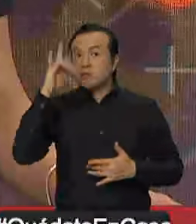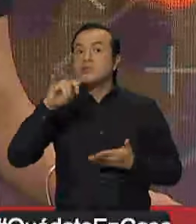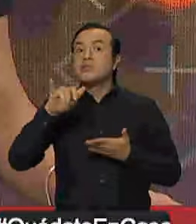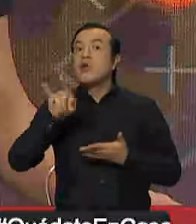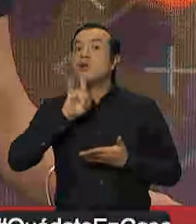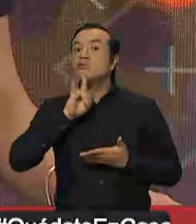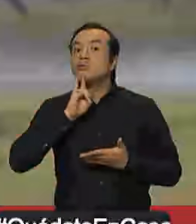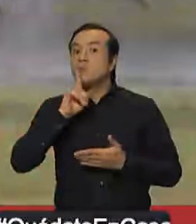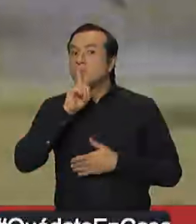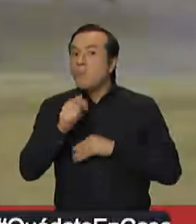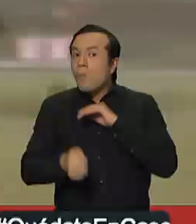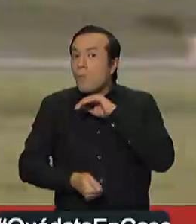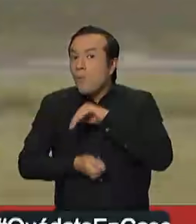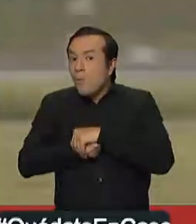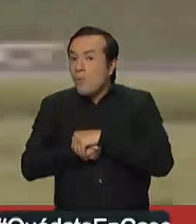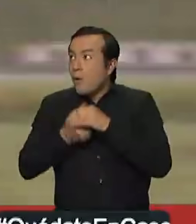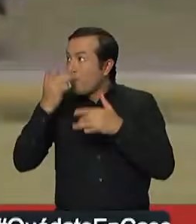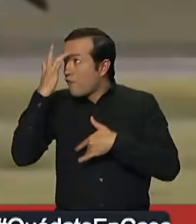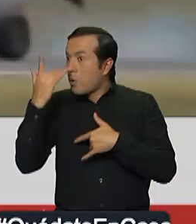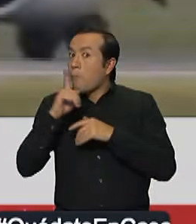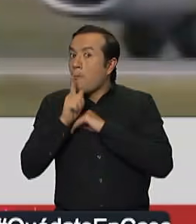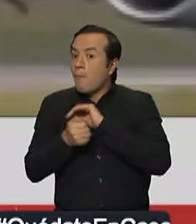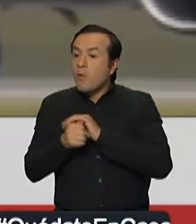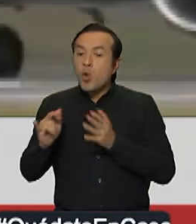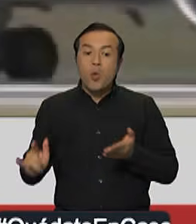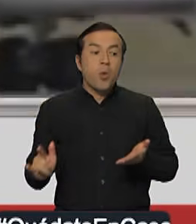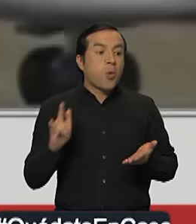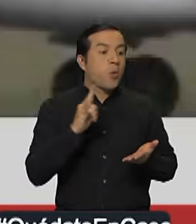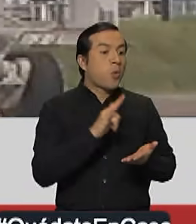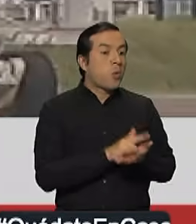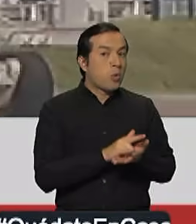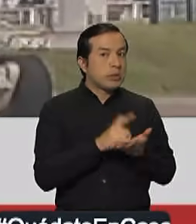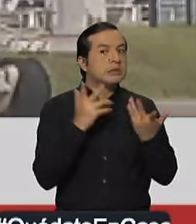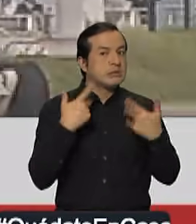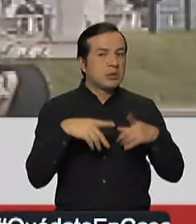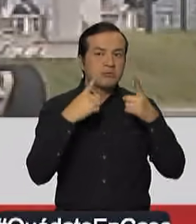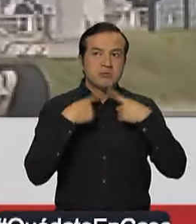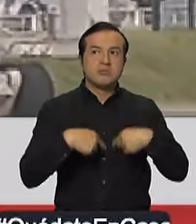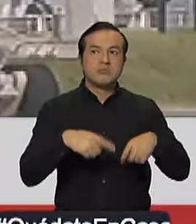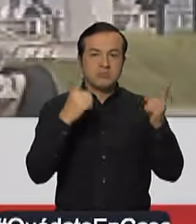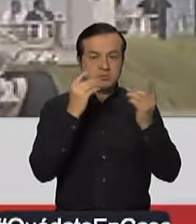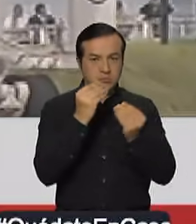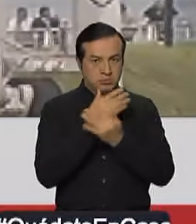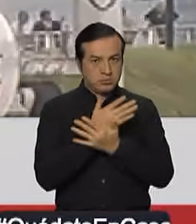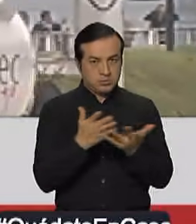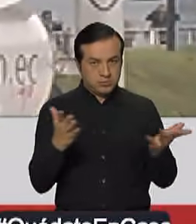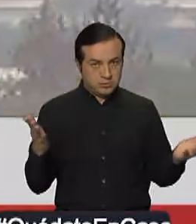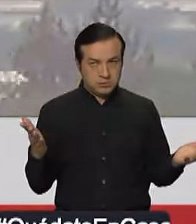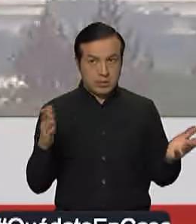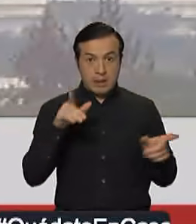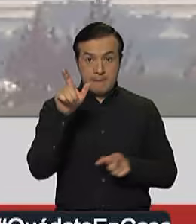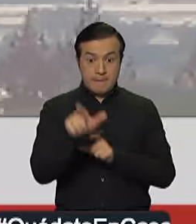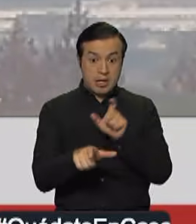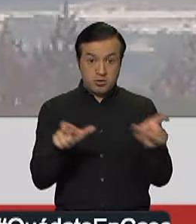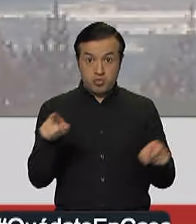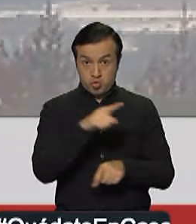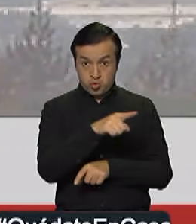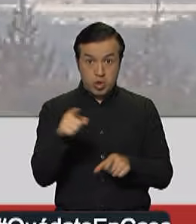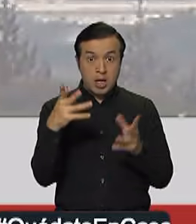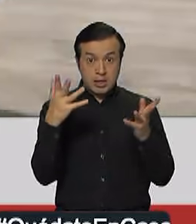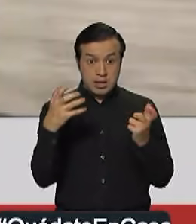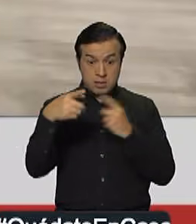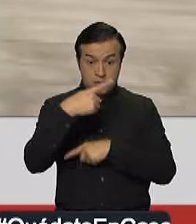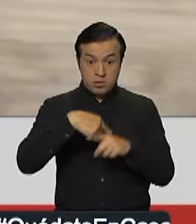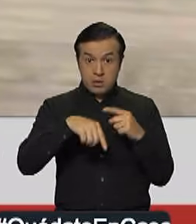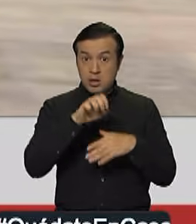York. Se quiere evitar riesgos y así lo estableció el COE Nacional en las últimas horas. Las personas interesadas en regresar